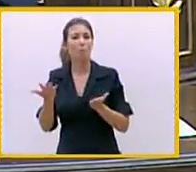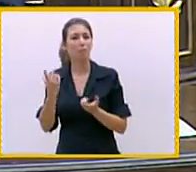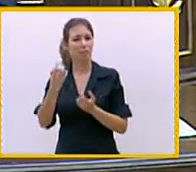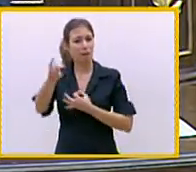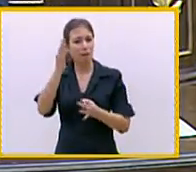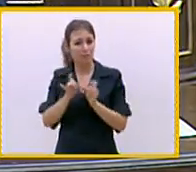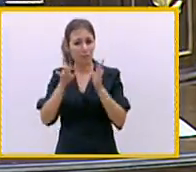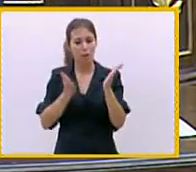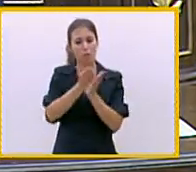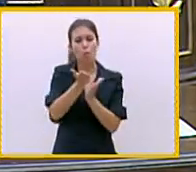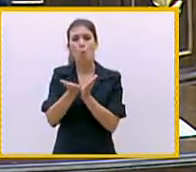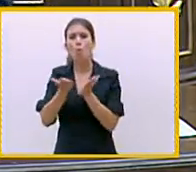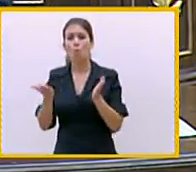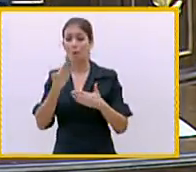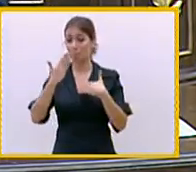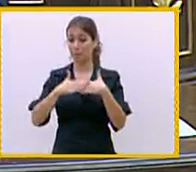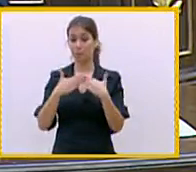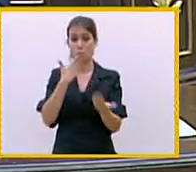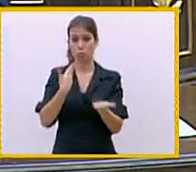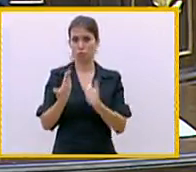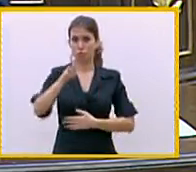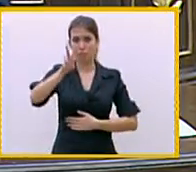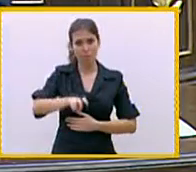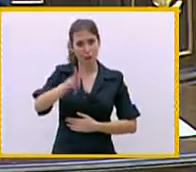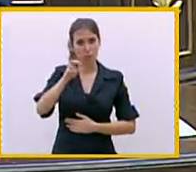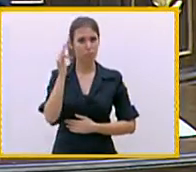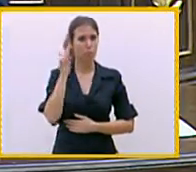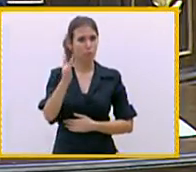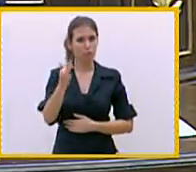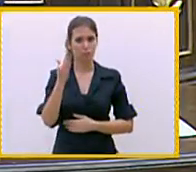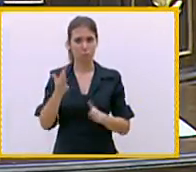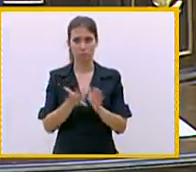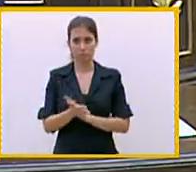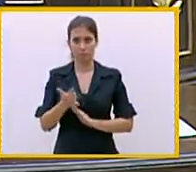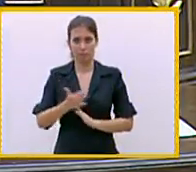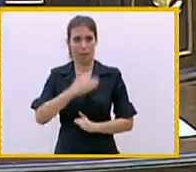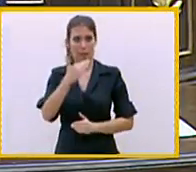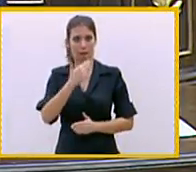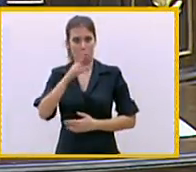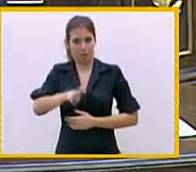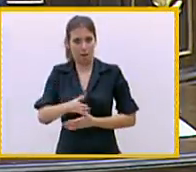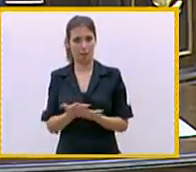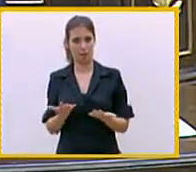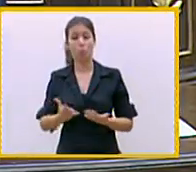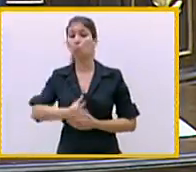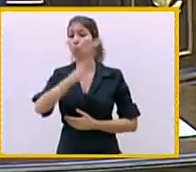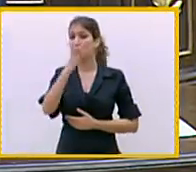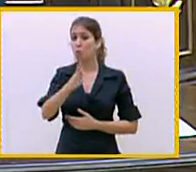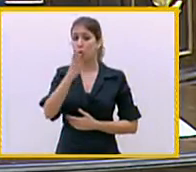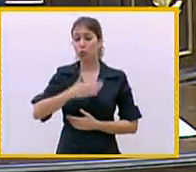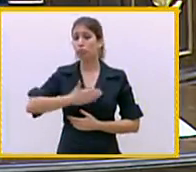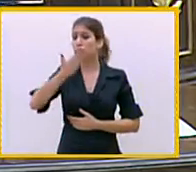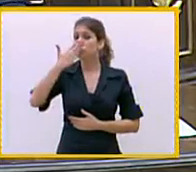posibilidad de un diálogo mínimamente constructivo sea al menos verosímil. Por ello, con la máxima franqueza